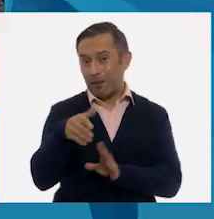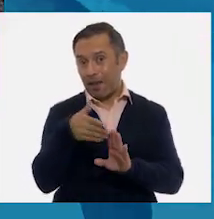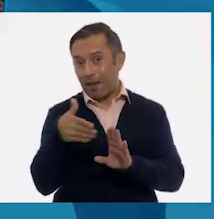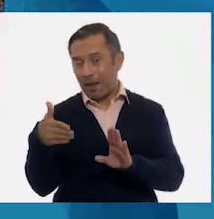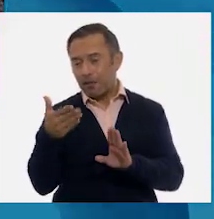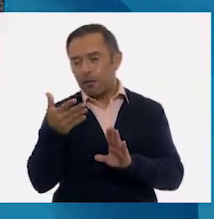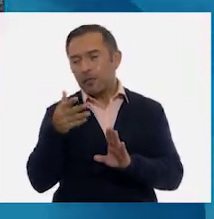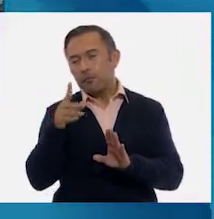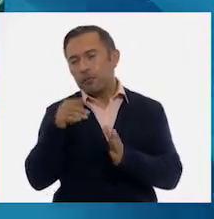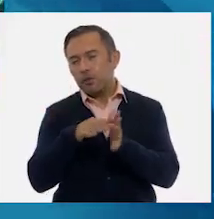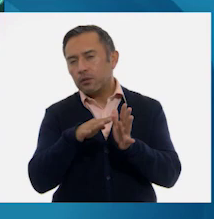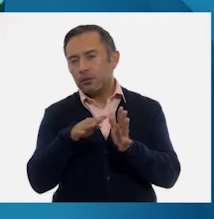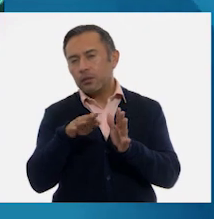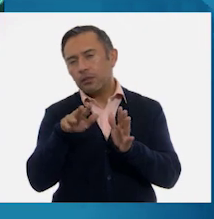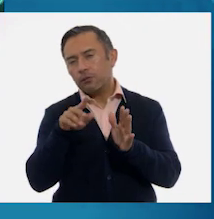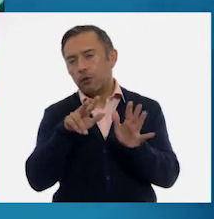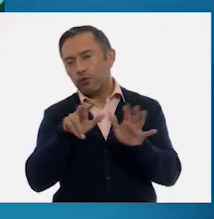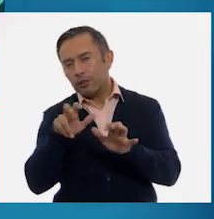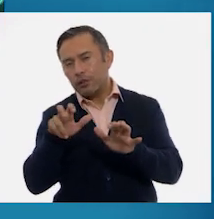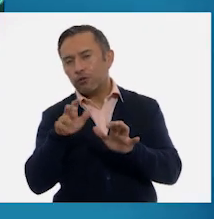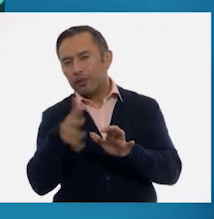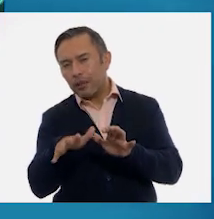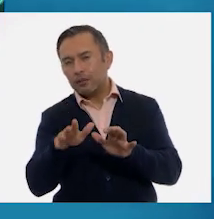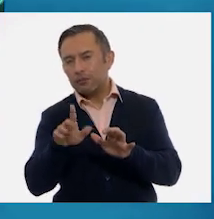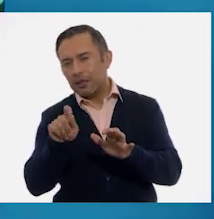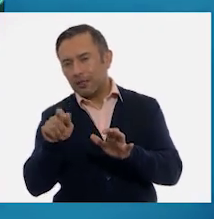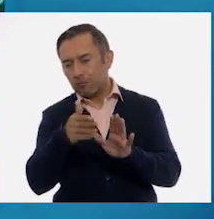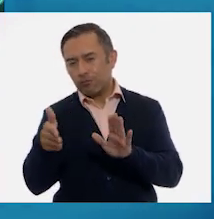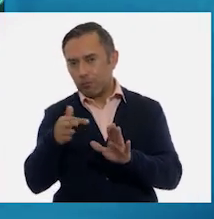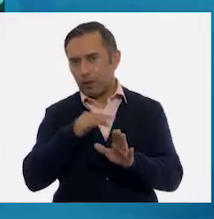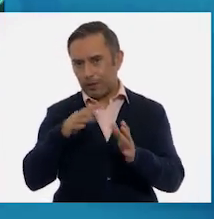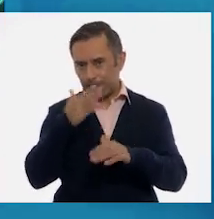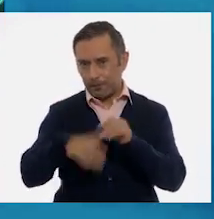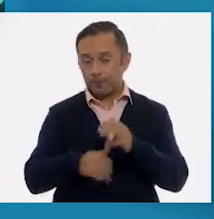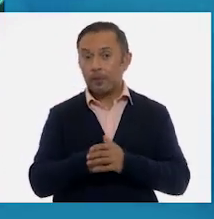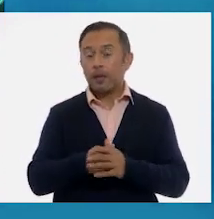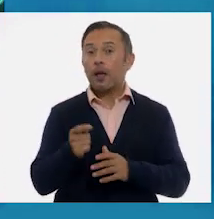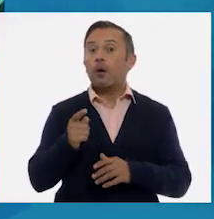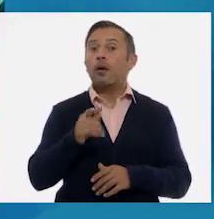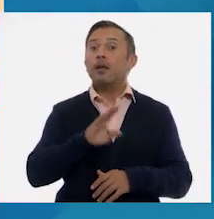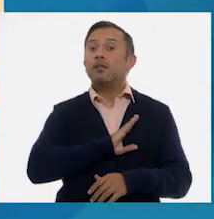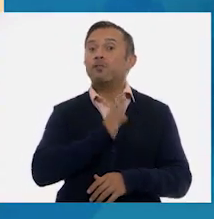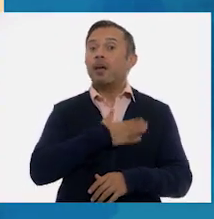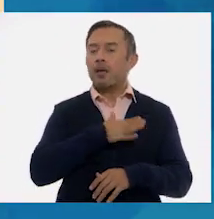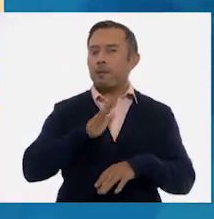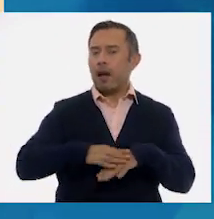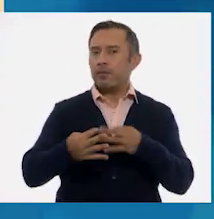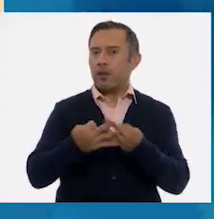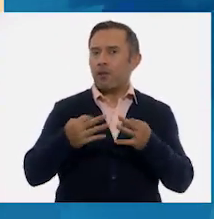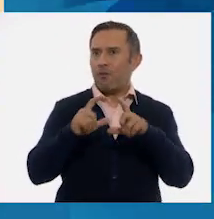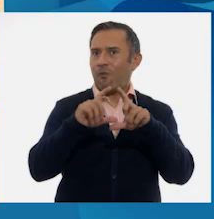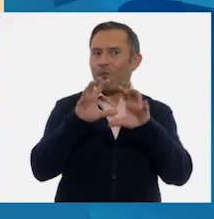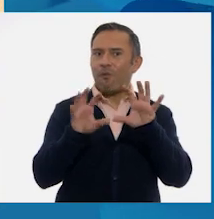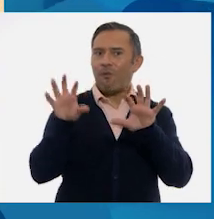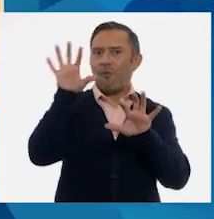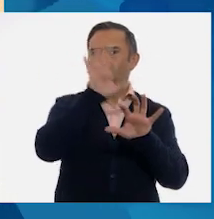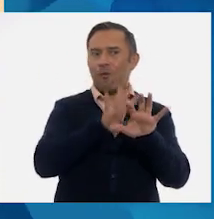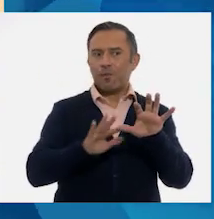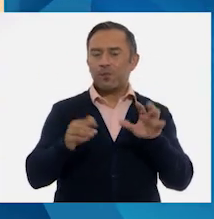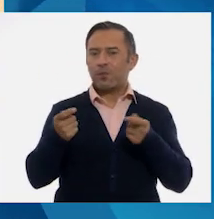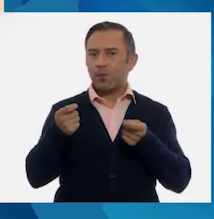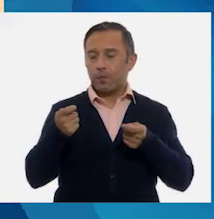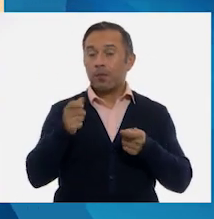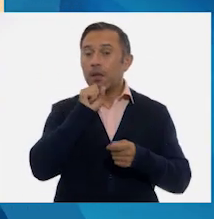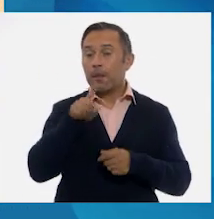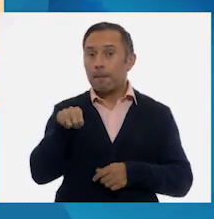A finales del siglo XVI, España se había anexado un territorio más grande que el suyo, sin contar que el sometimiento